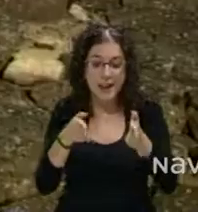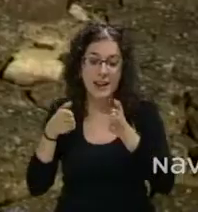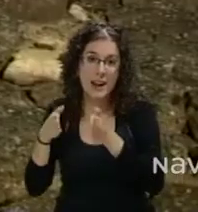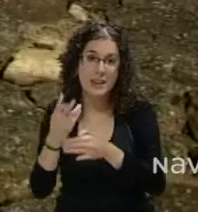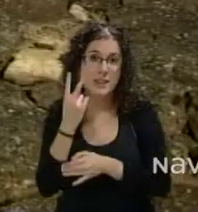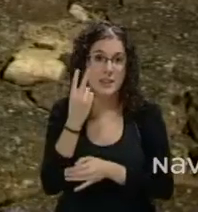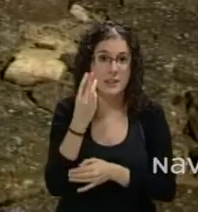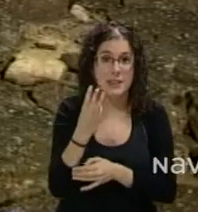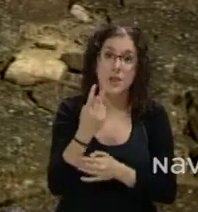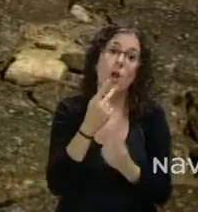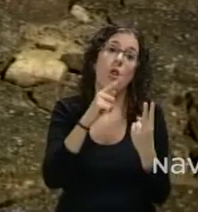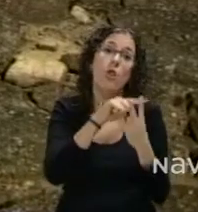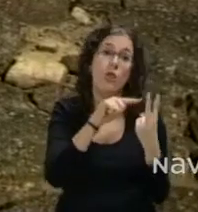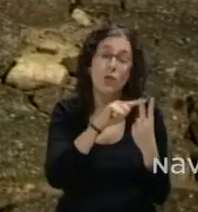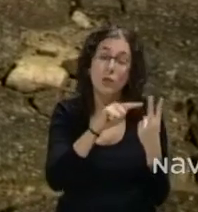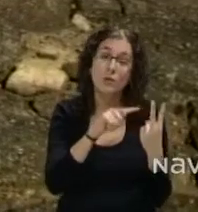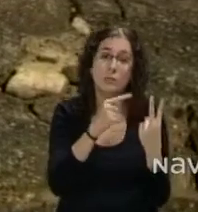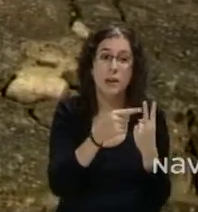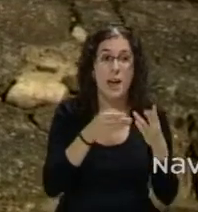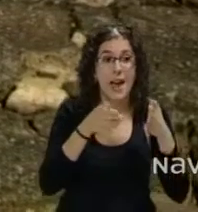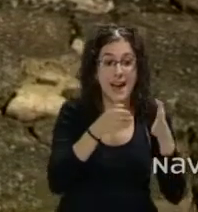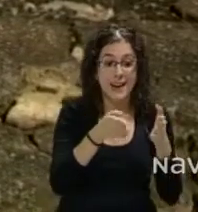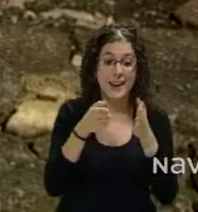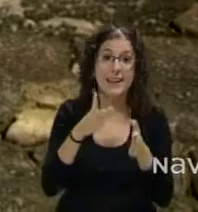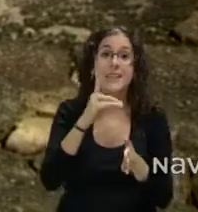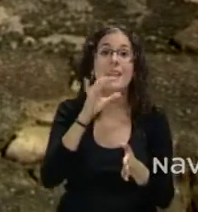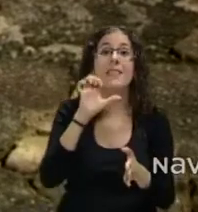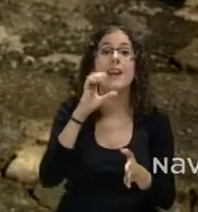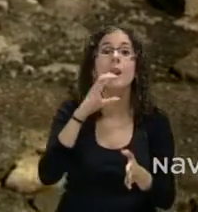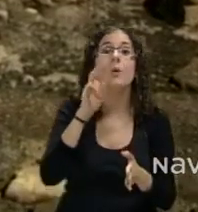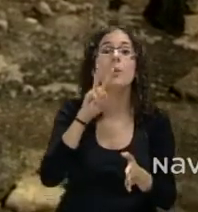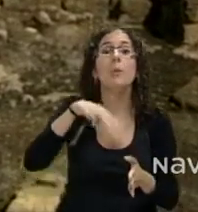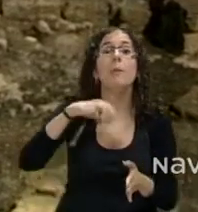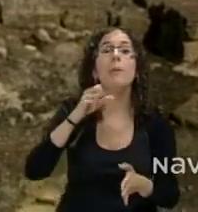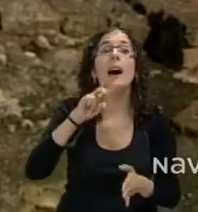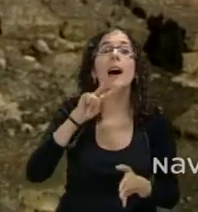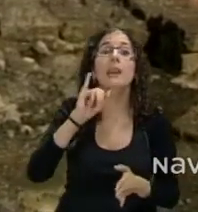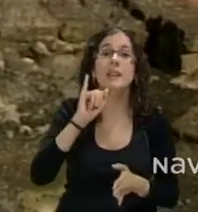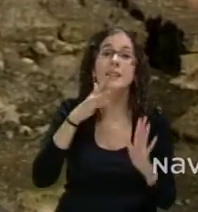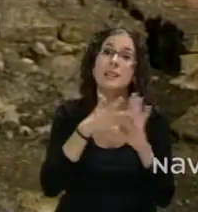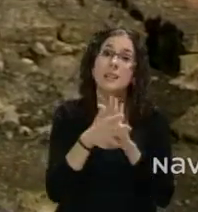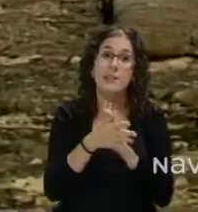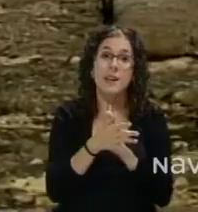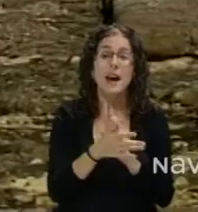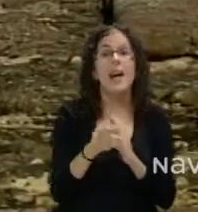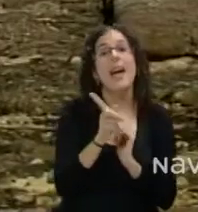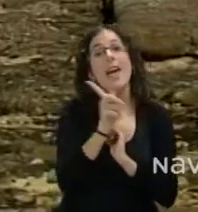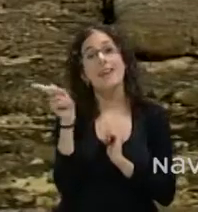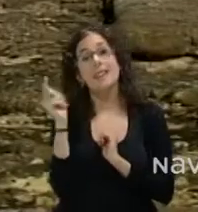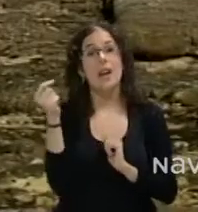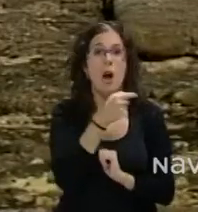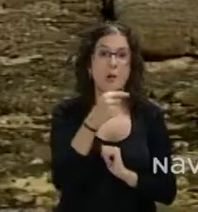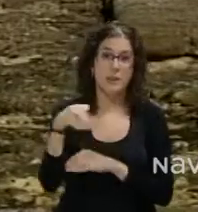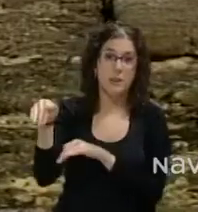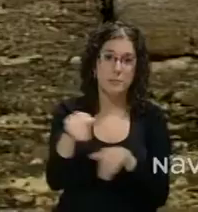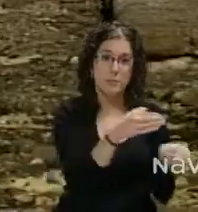Cumani, que son las calles que van de este a oeste en toda ciudad romana, y por un cardo, en este caso